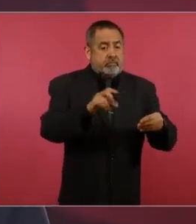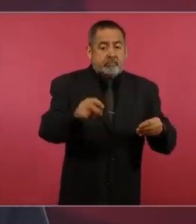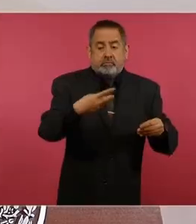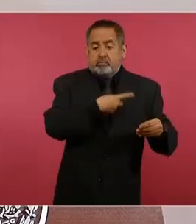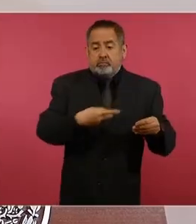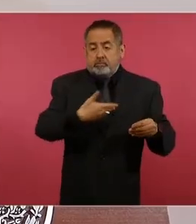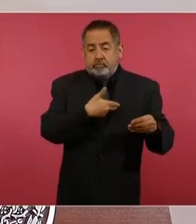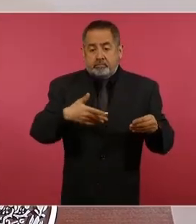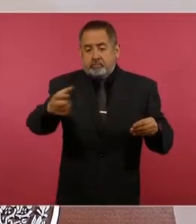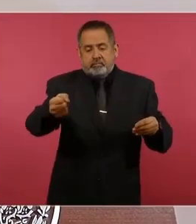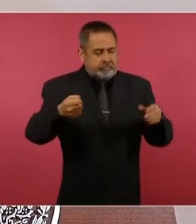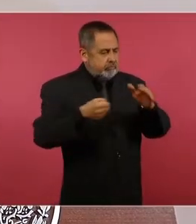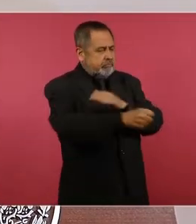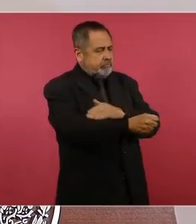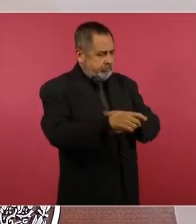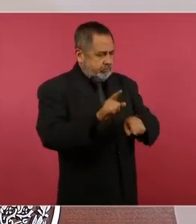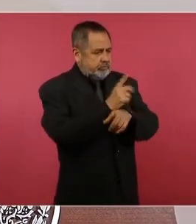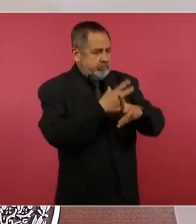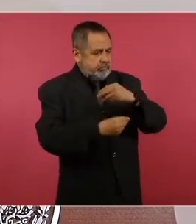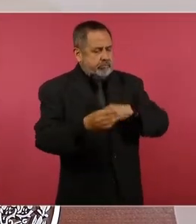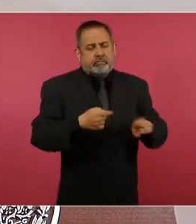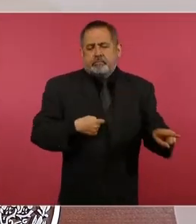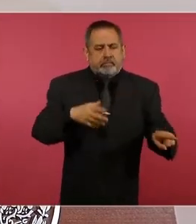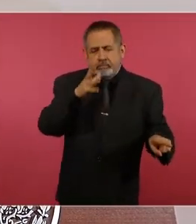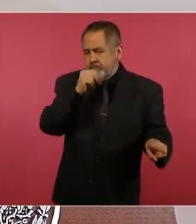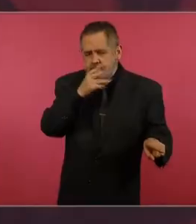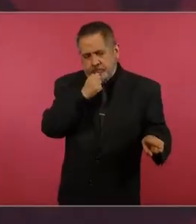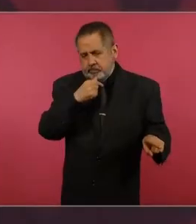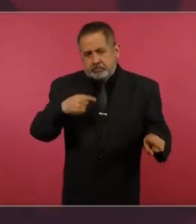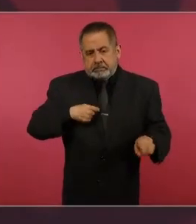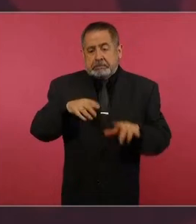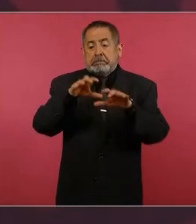Eso no lo podemos hacer, es una cuestión de principios.